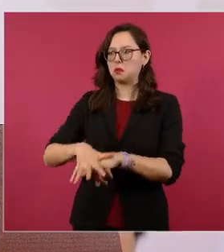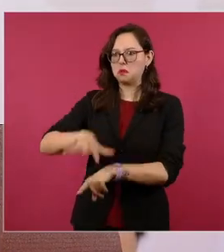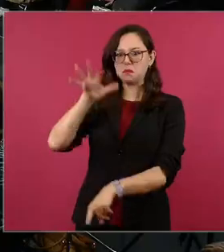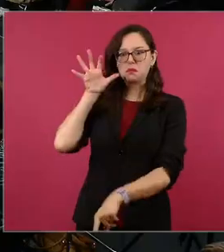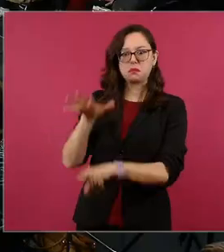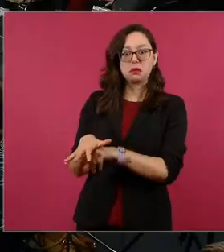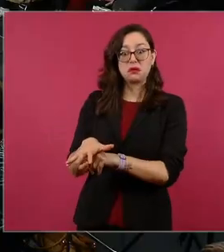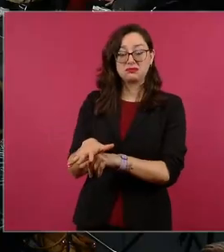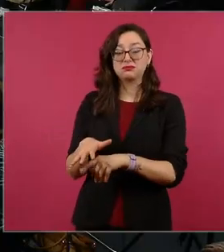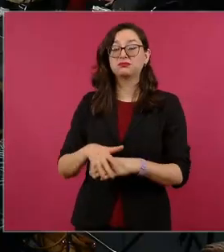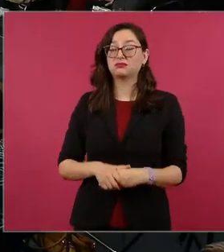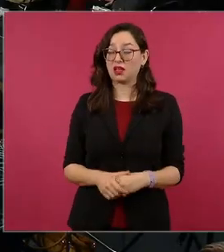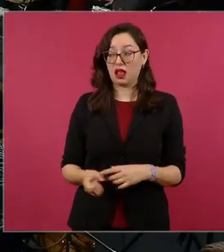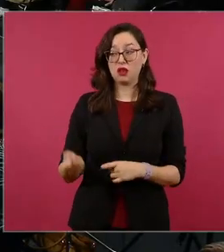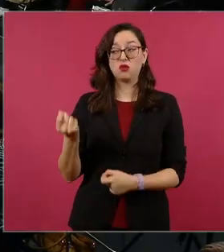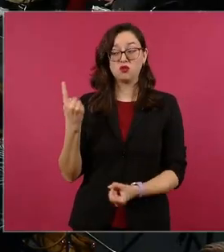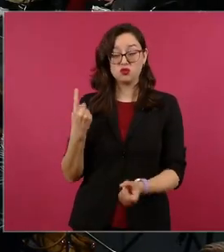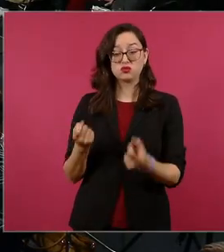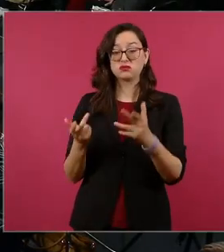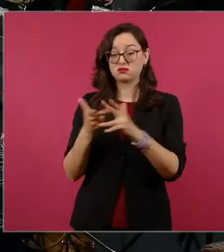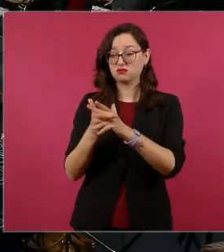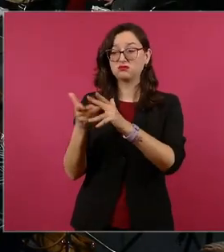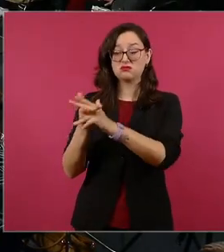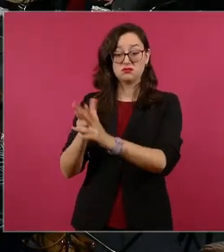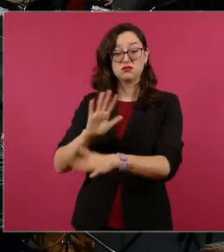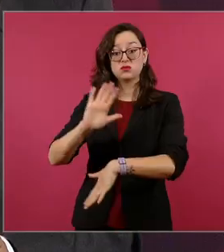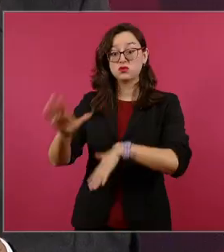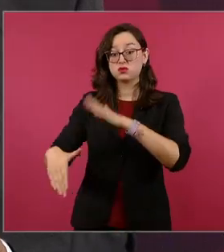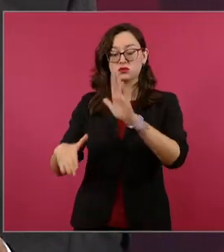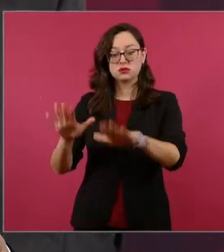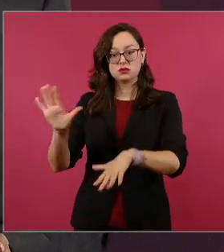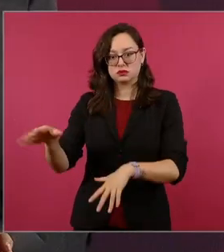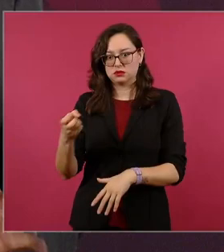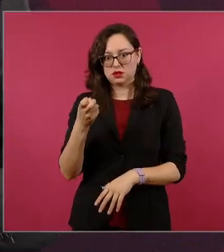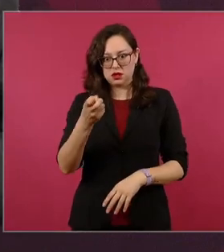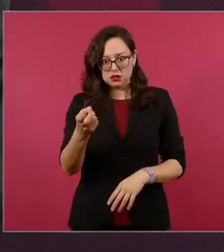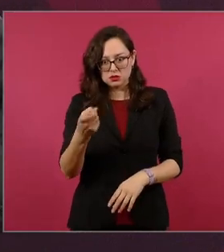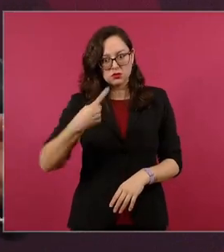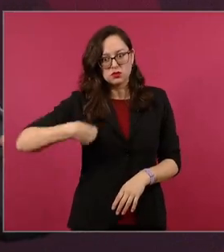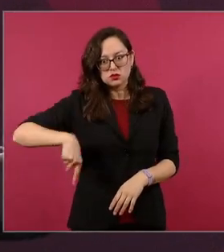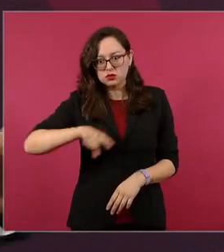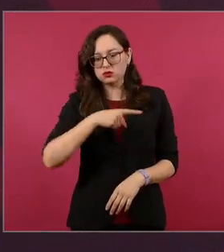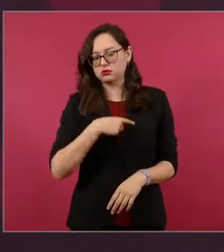tuvieron hasta asesinatos. Eso no, eso